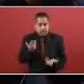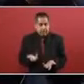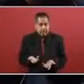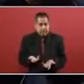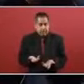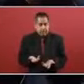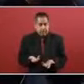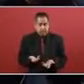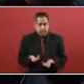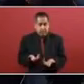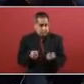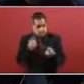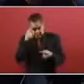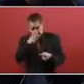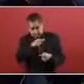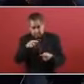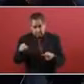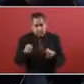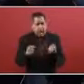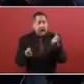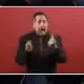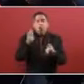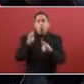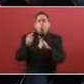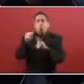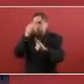Se sabe en sectores